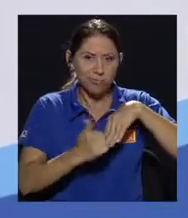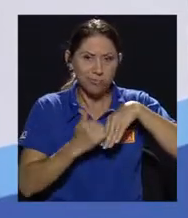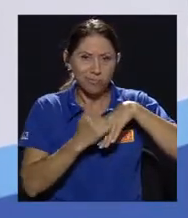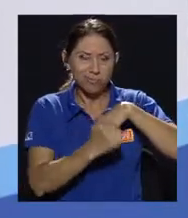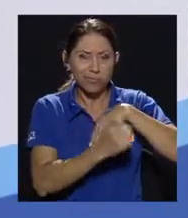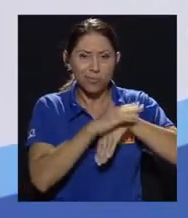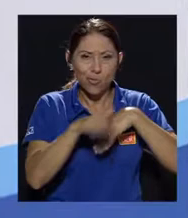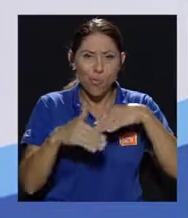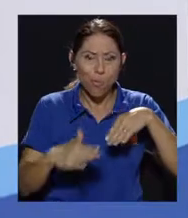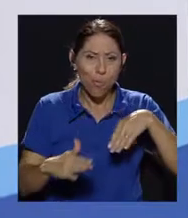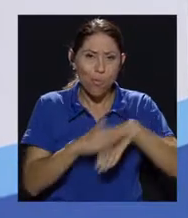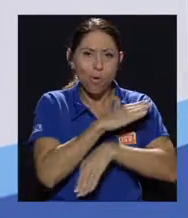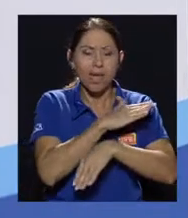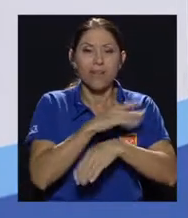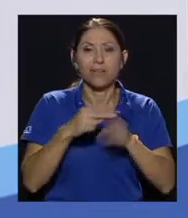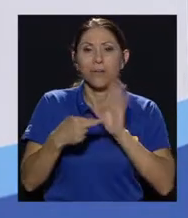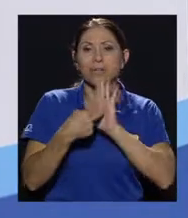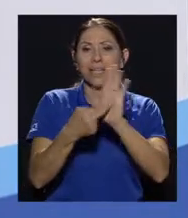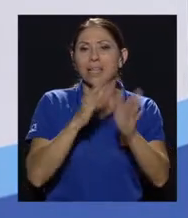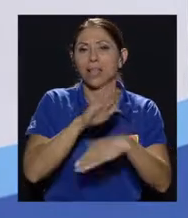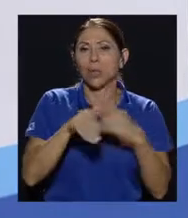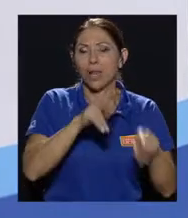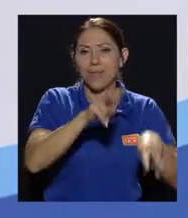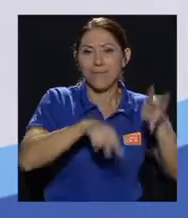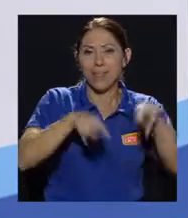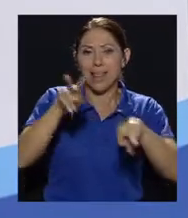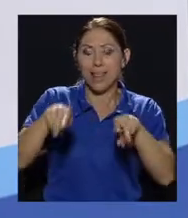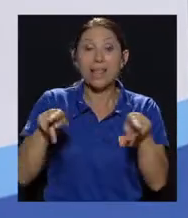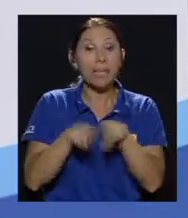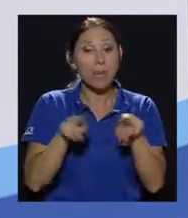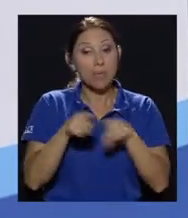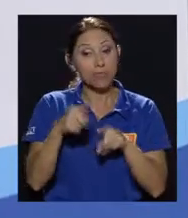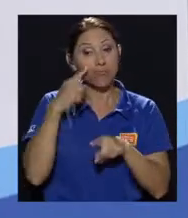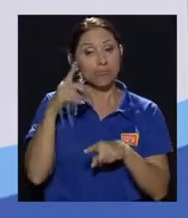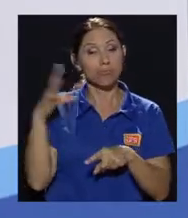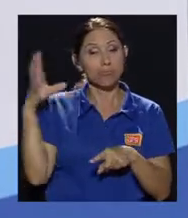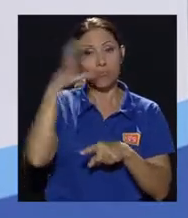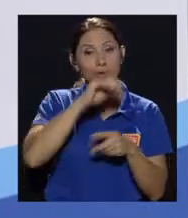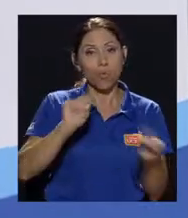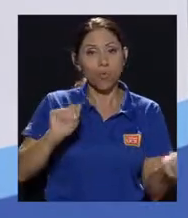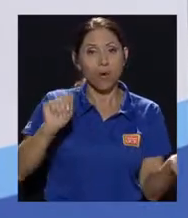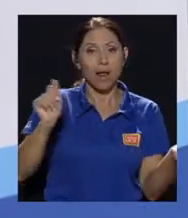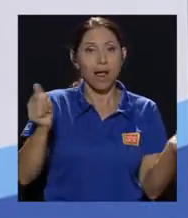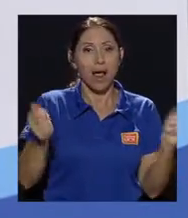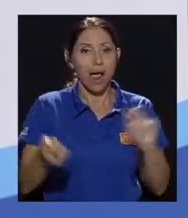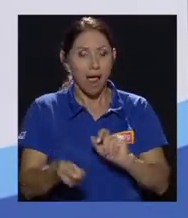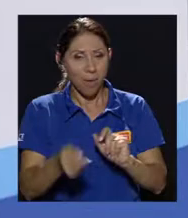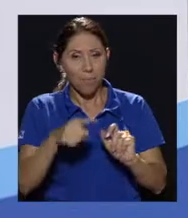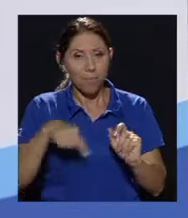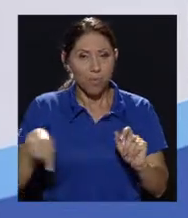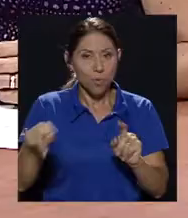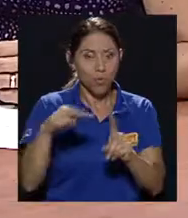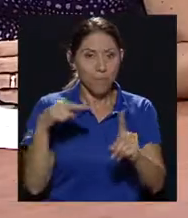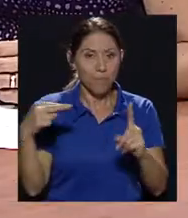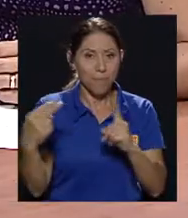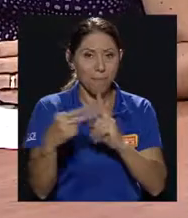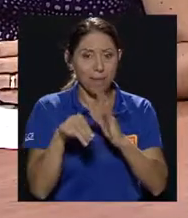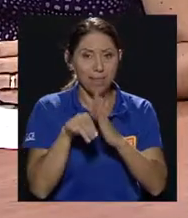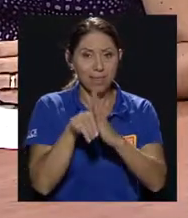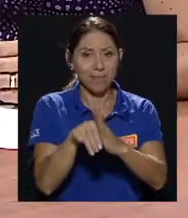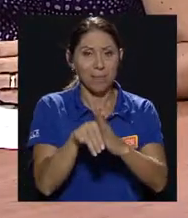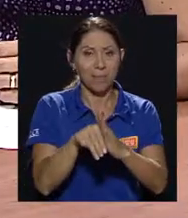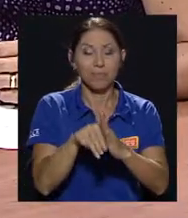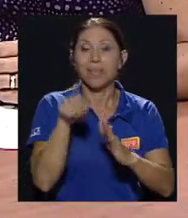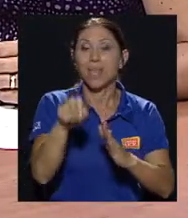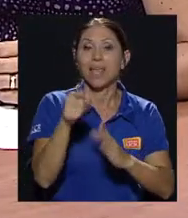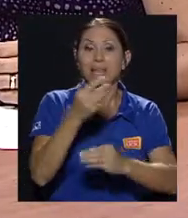Y además de eso, se nos presenta un cambio paradigmático muy importante en el estado nutricional de la población, que ha venido